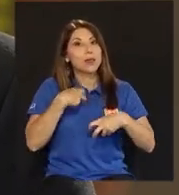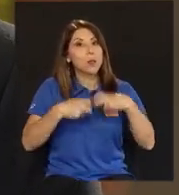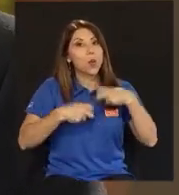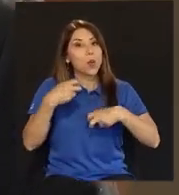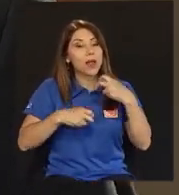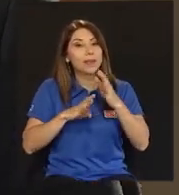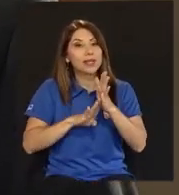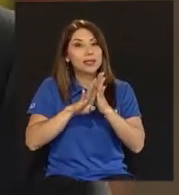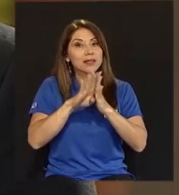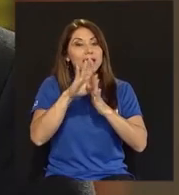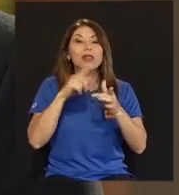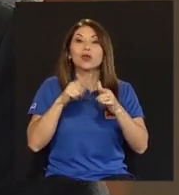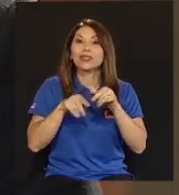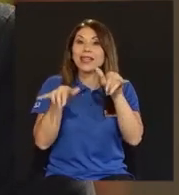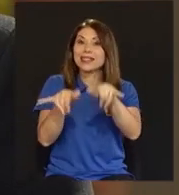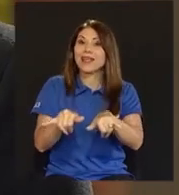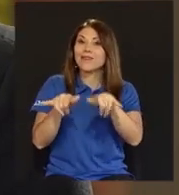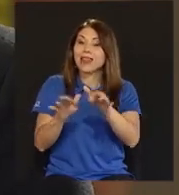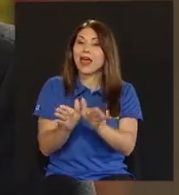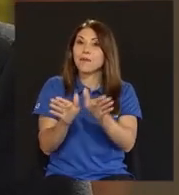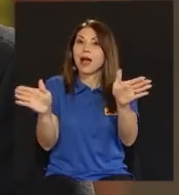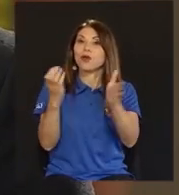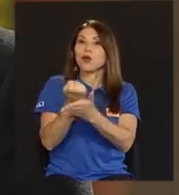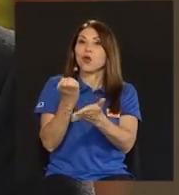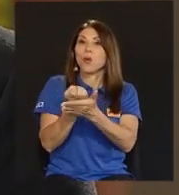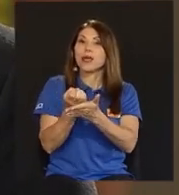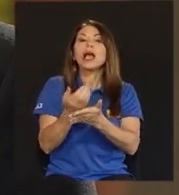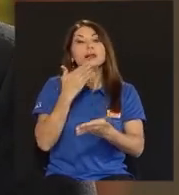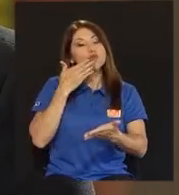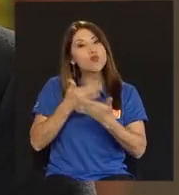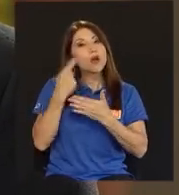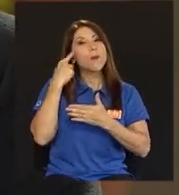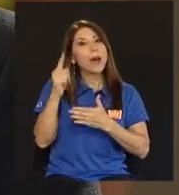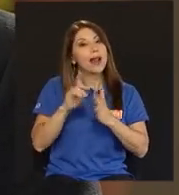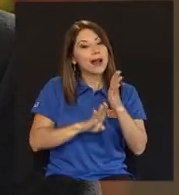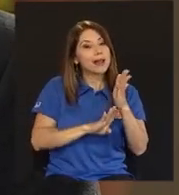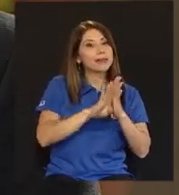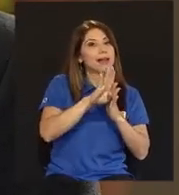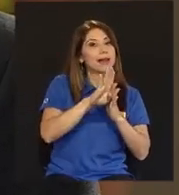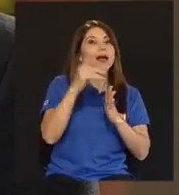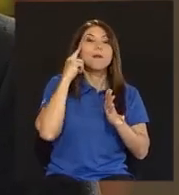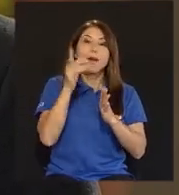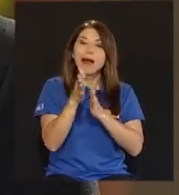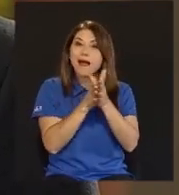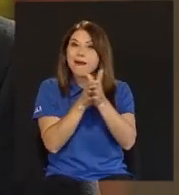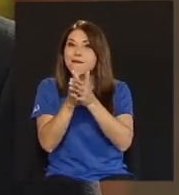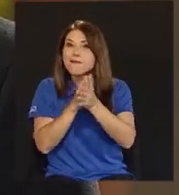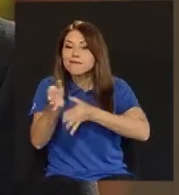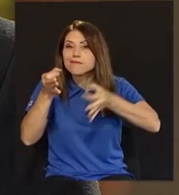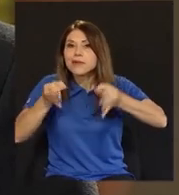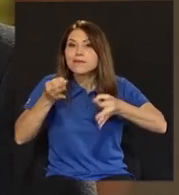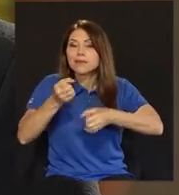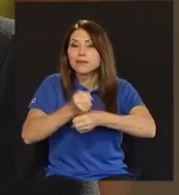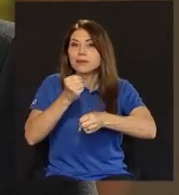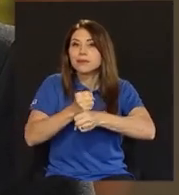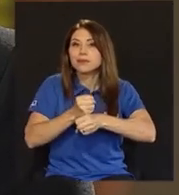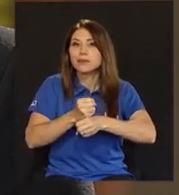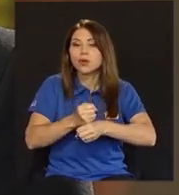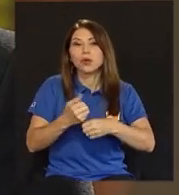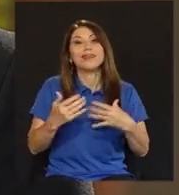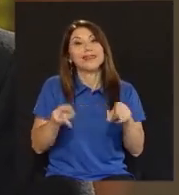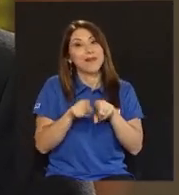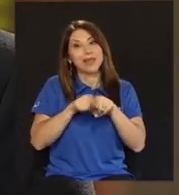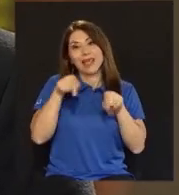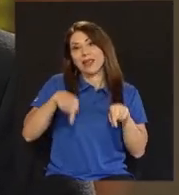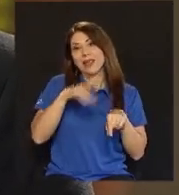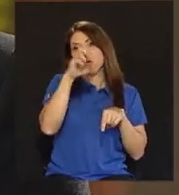macroeconómica es una condición para, primero, para crecer, para ser más eficientes, y luego, ¿no?, desde el punto de vista de una preocupación seria en Costa Rica,